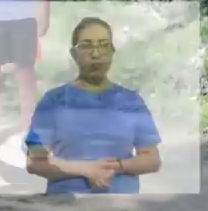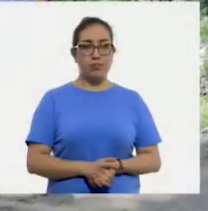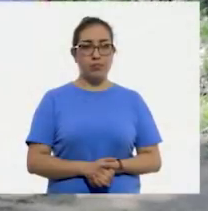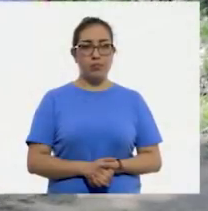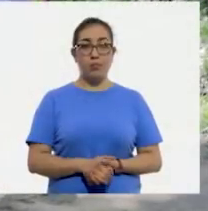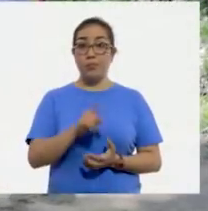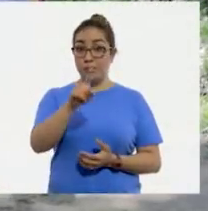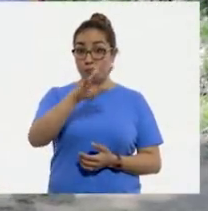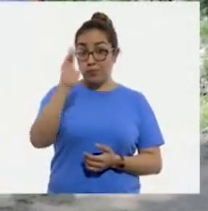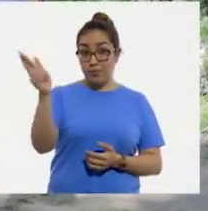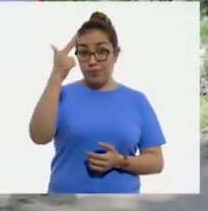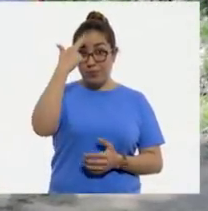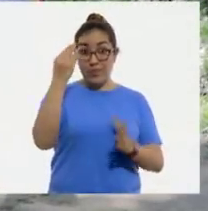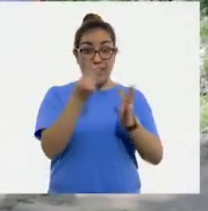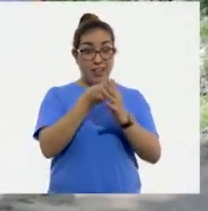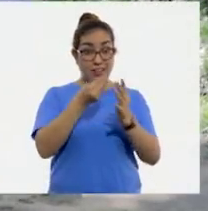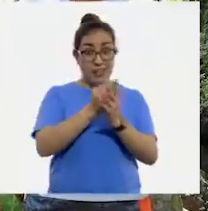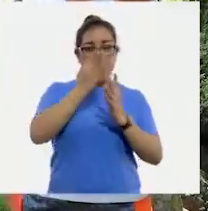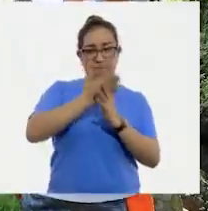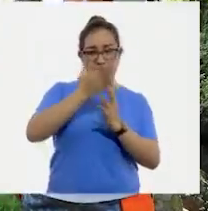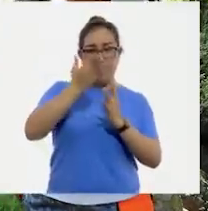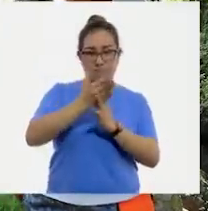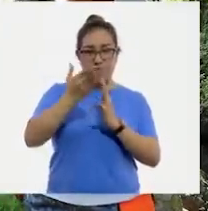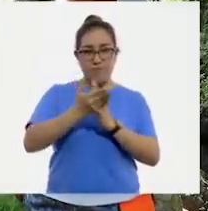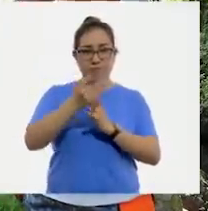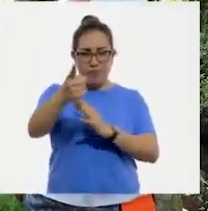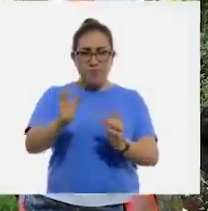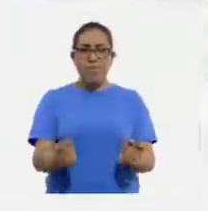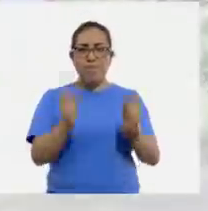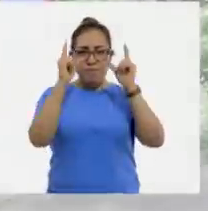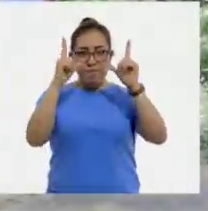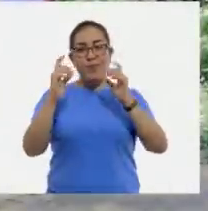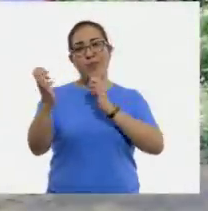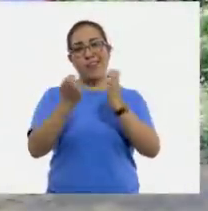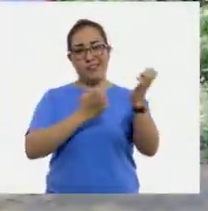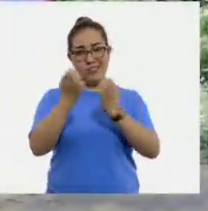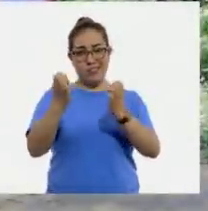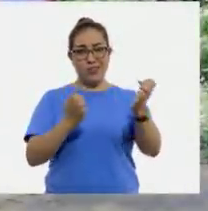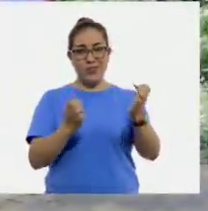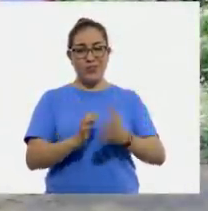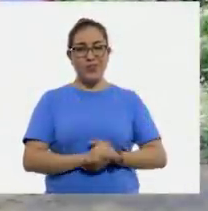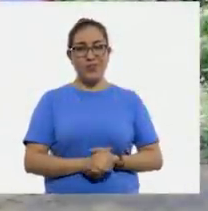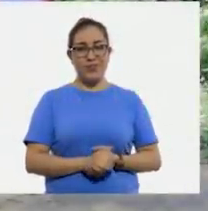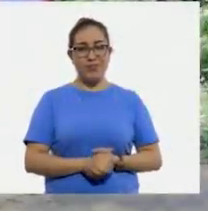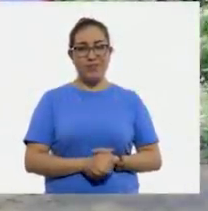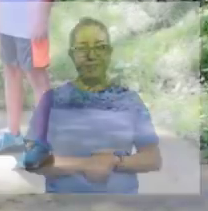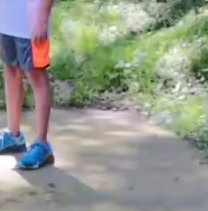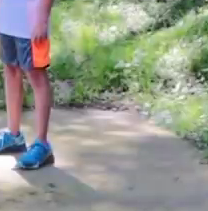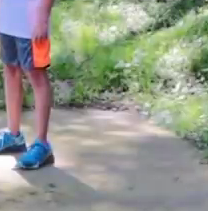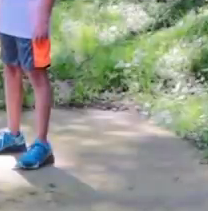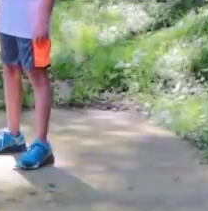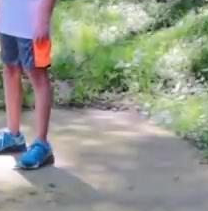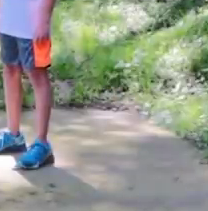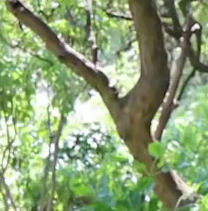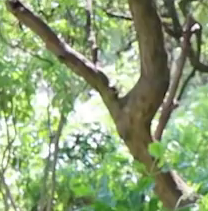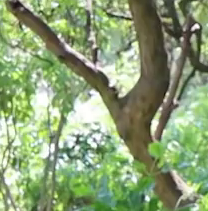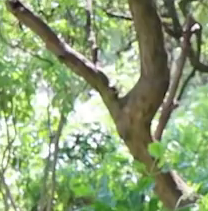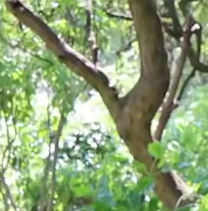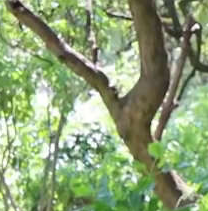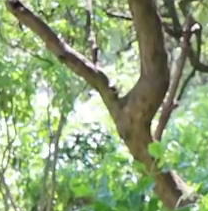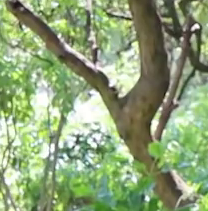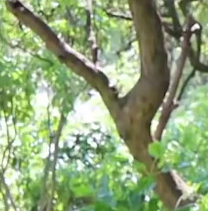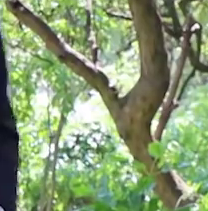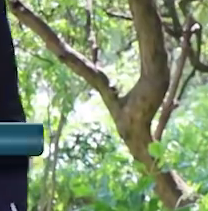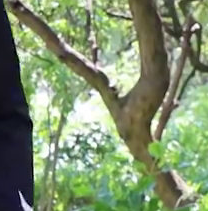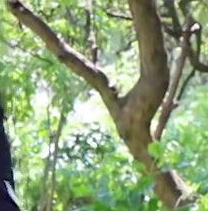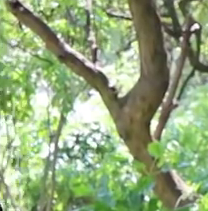Y recuerda, entre clase y clase, activa tu cuerpo. Bien, en este ejercicio de hoy, practicaremos la sentadilla. Para la